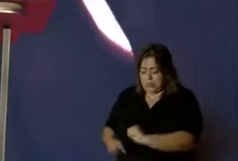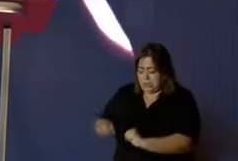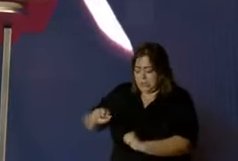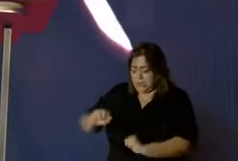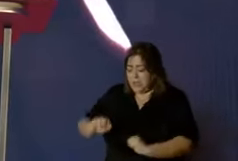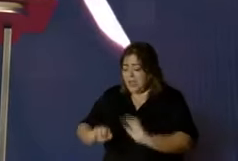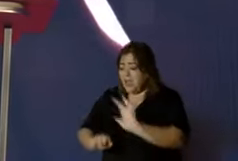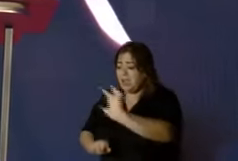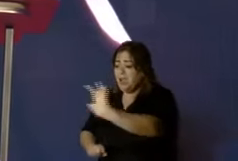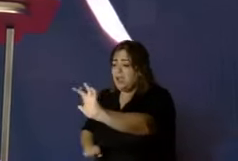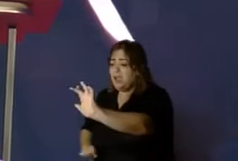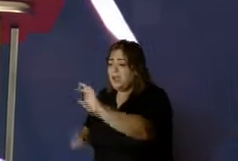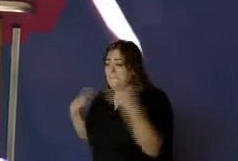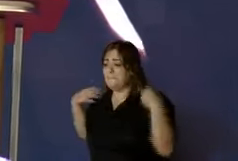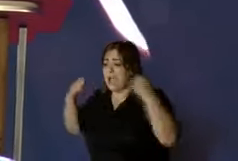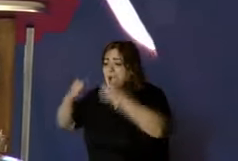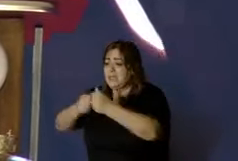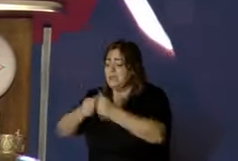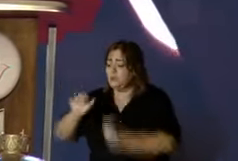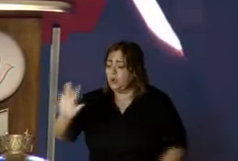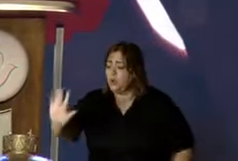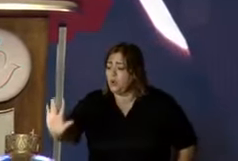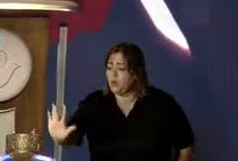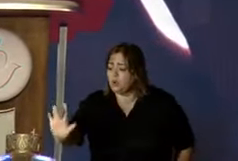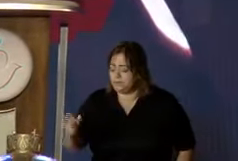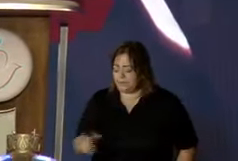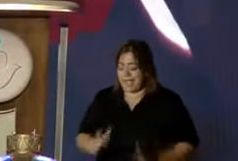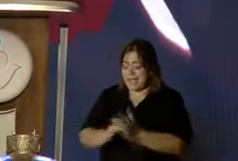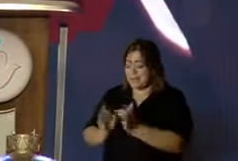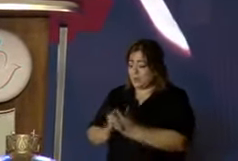porque mira la razón, porque decía: